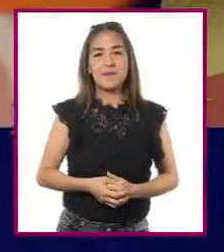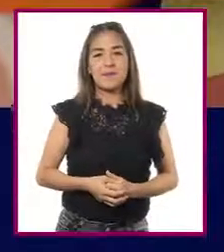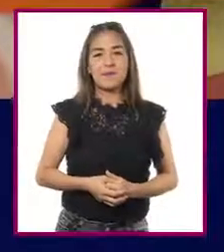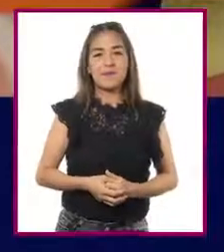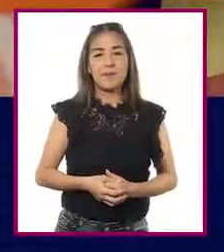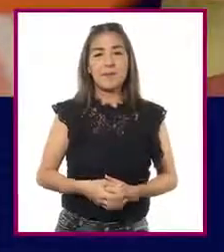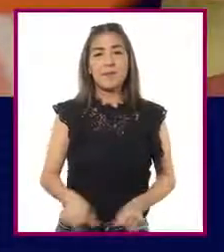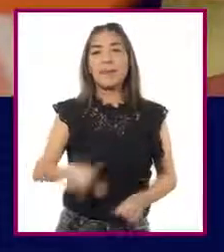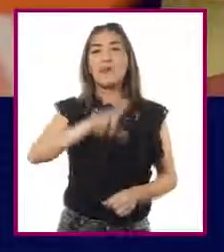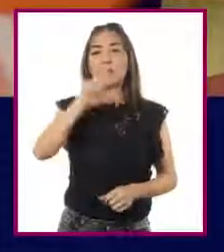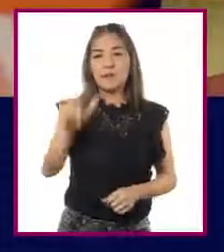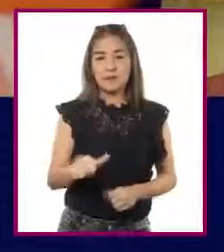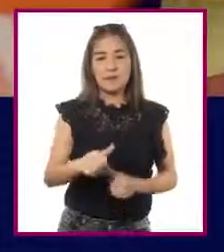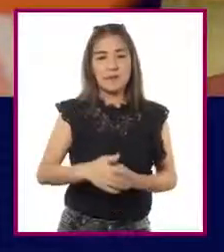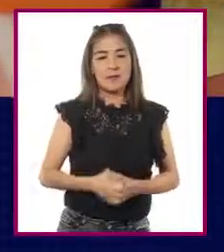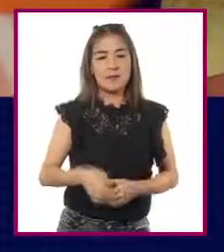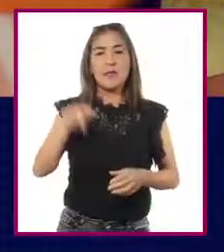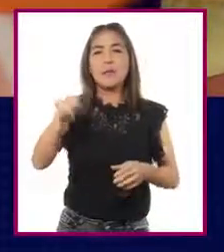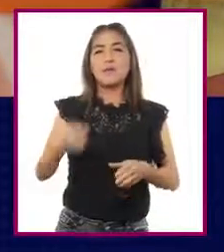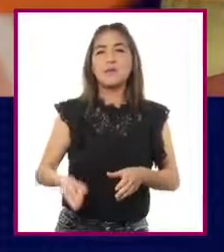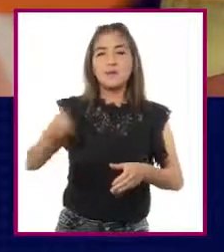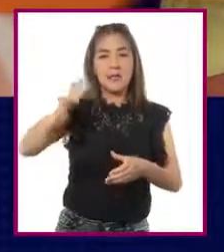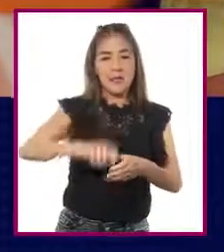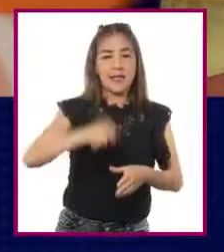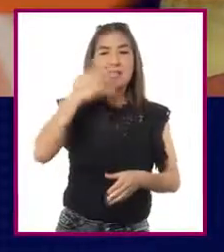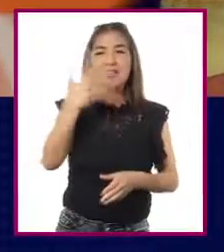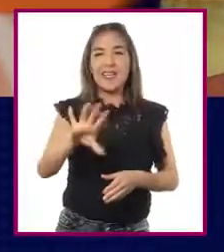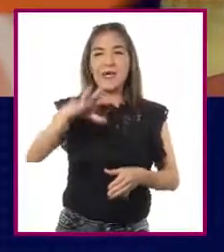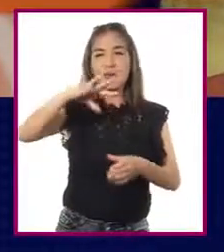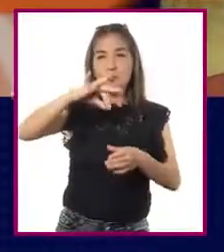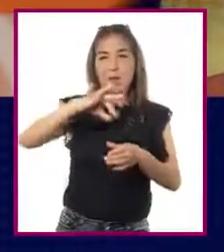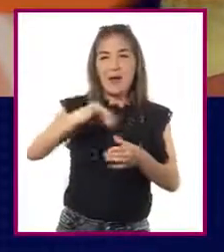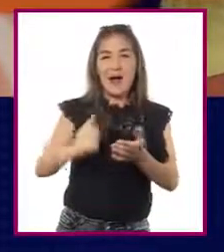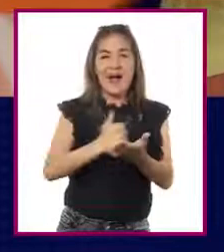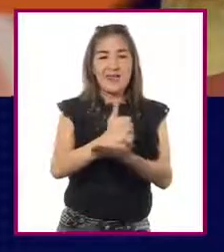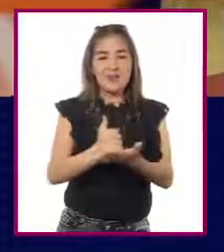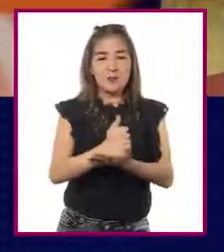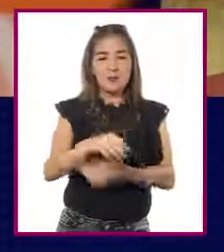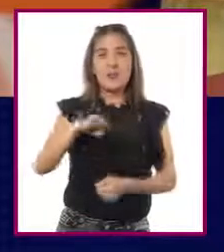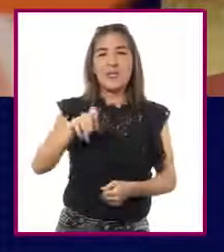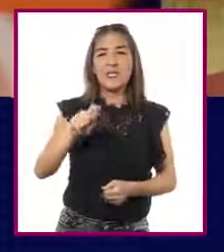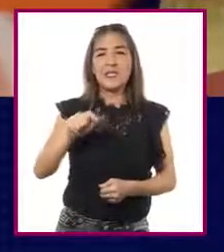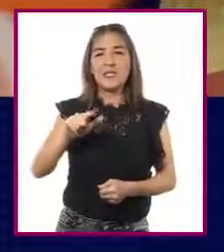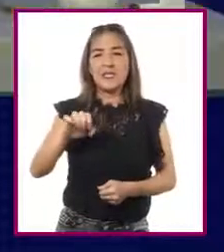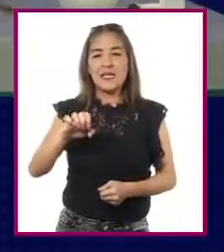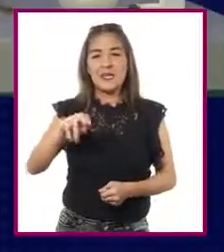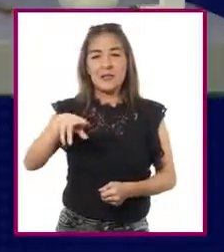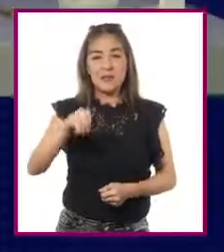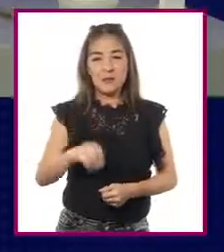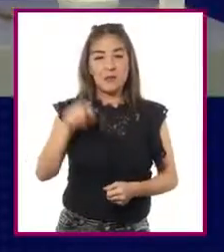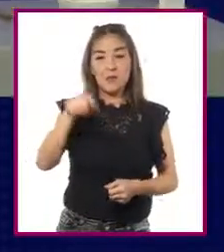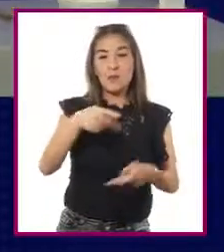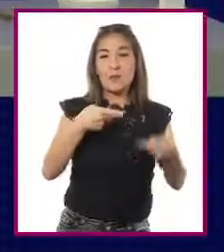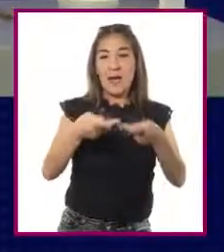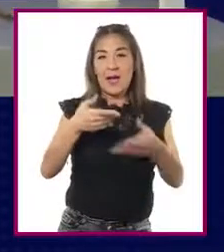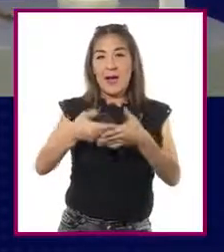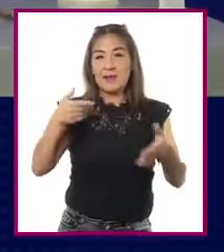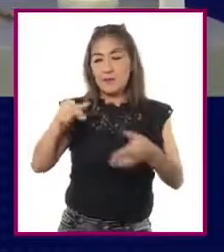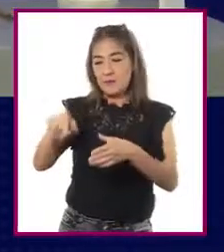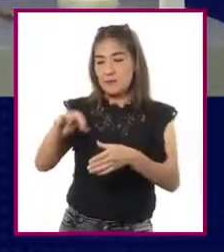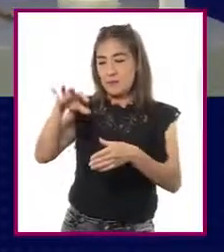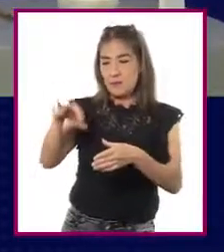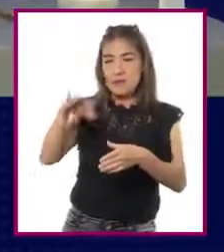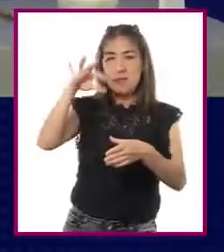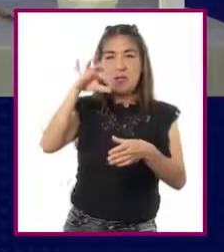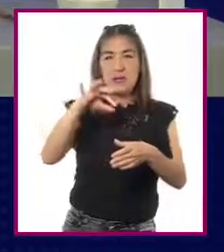A continuación, se le añaden 10 gotas de azul de metileno. Se agrega la mezcla preparada en el matraz o botella